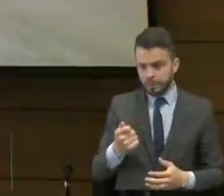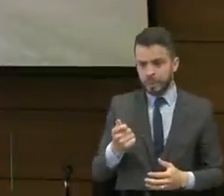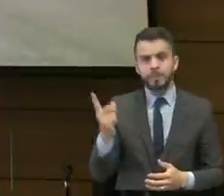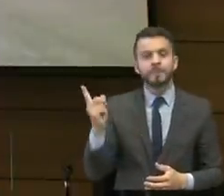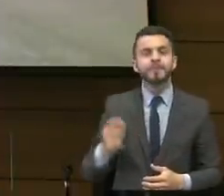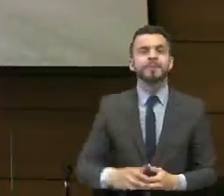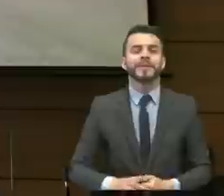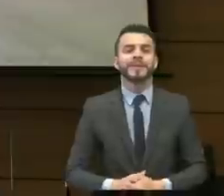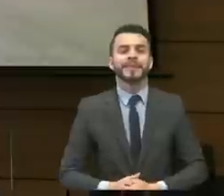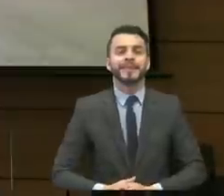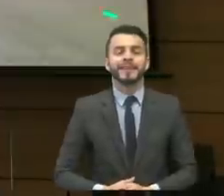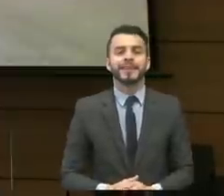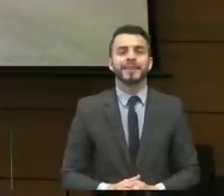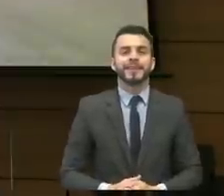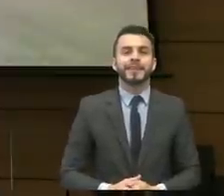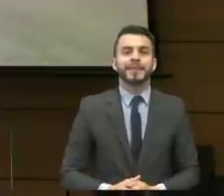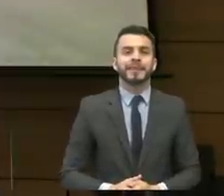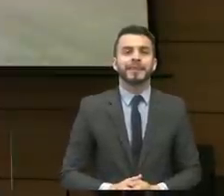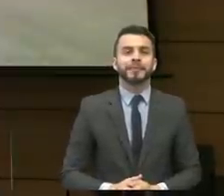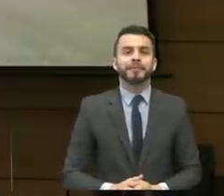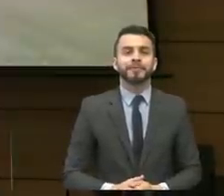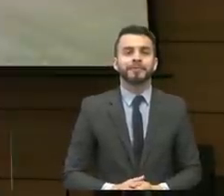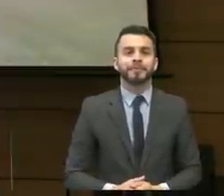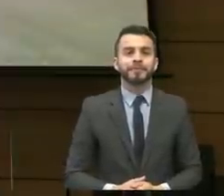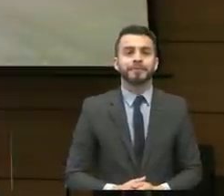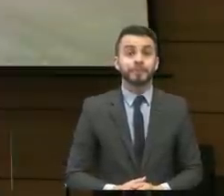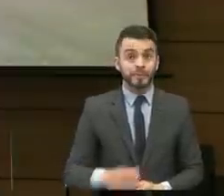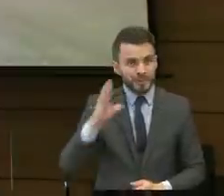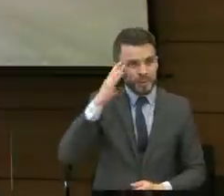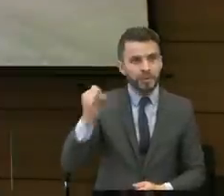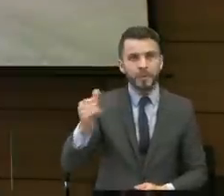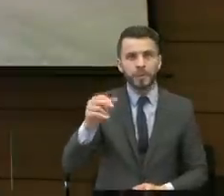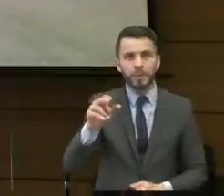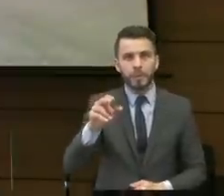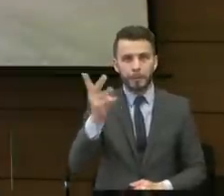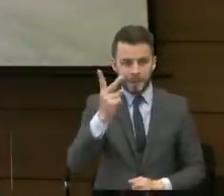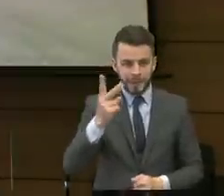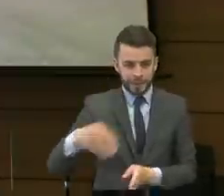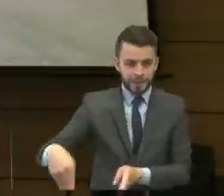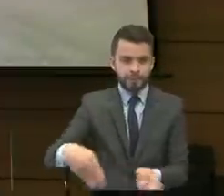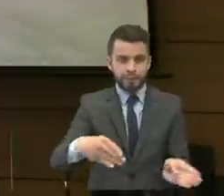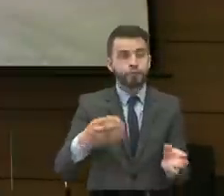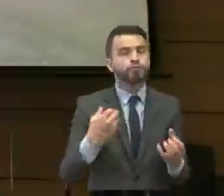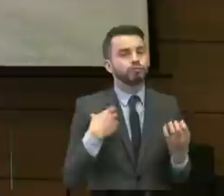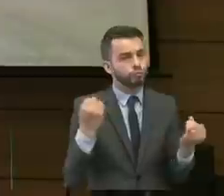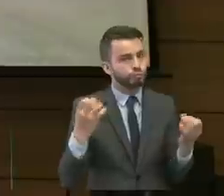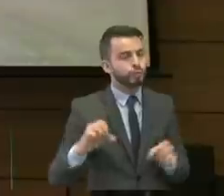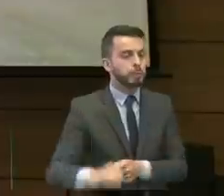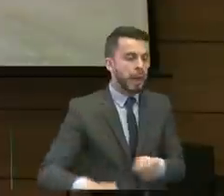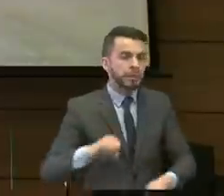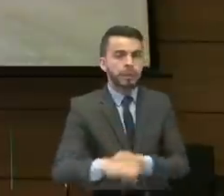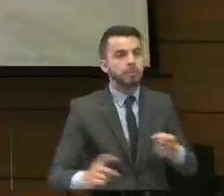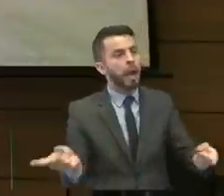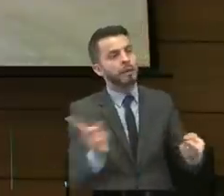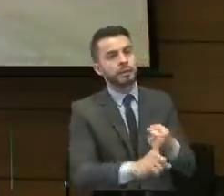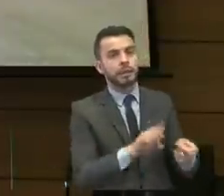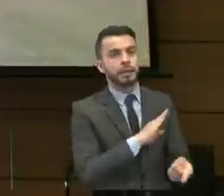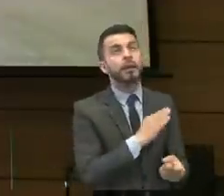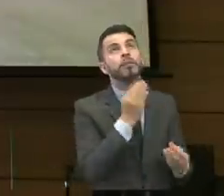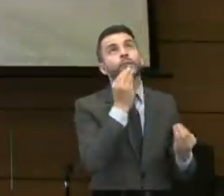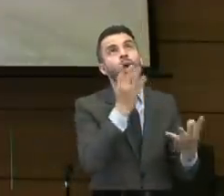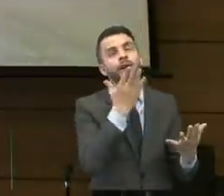cargar, hoy tiene ciclocarril, y esa es una gran mejora, yo lo uso muy constantemente para ir a la alcaldía, es una